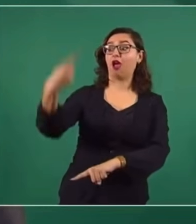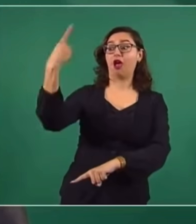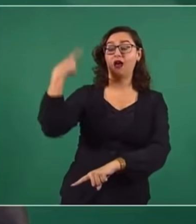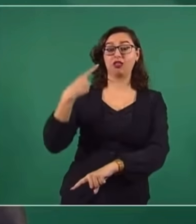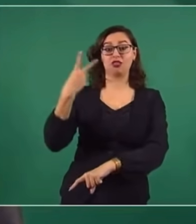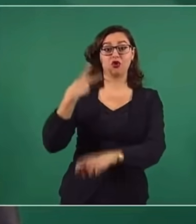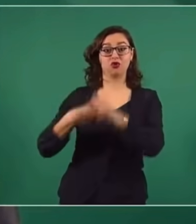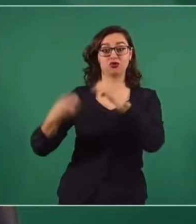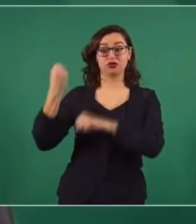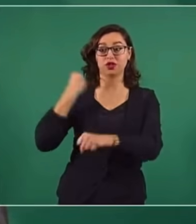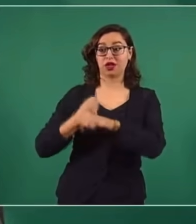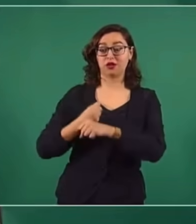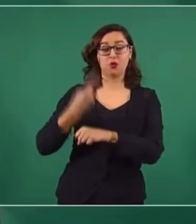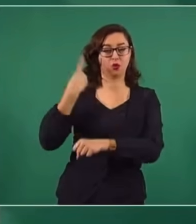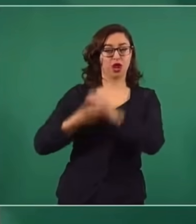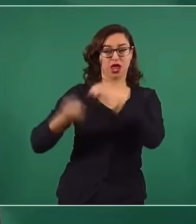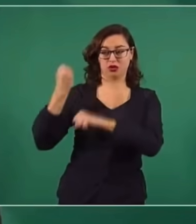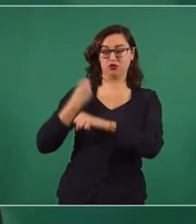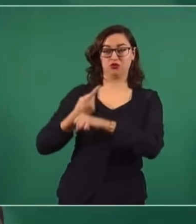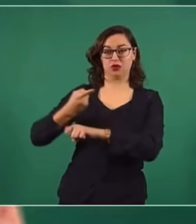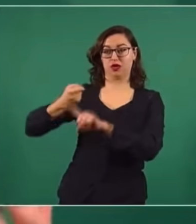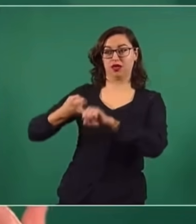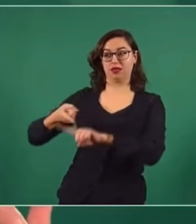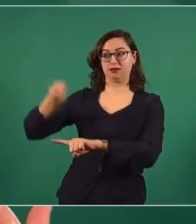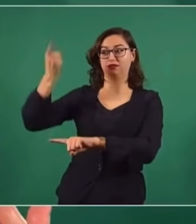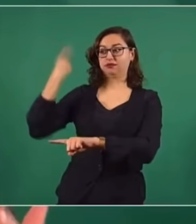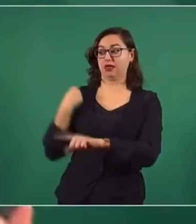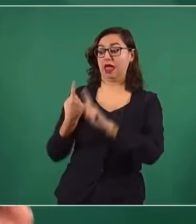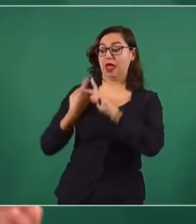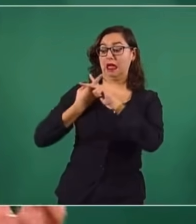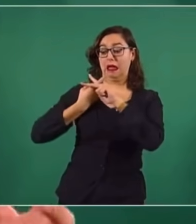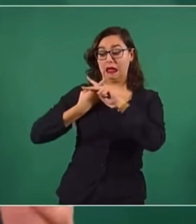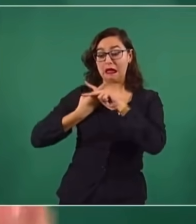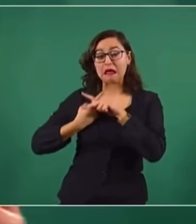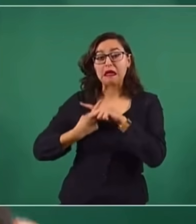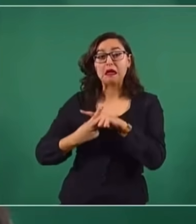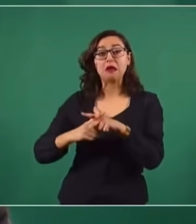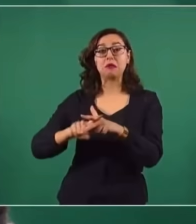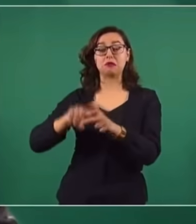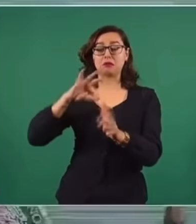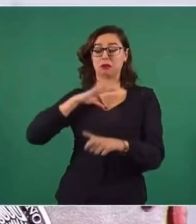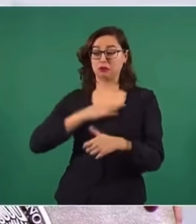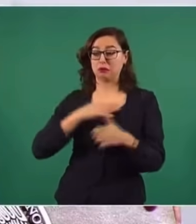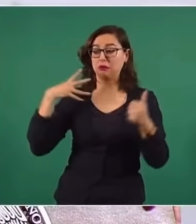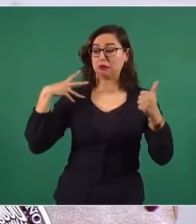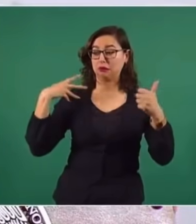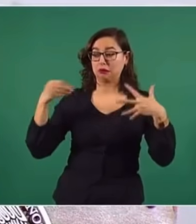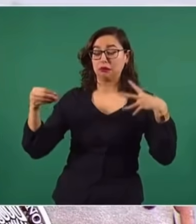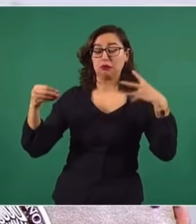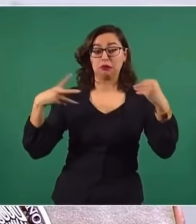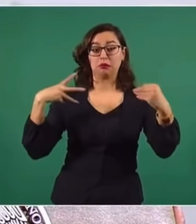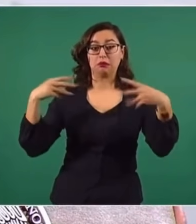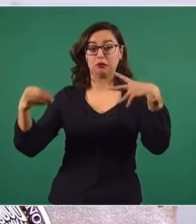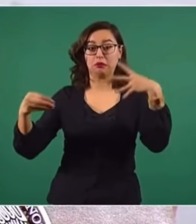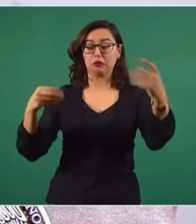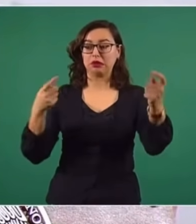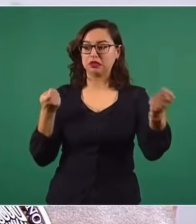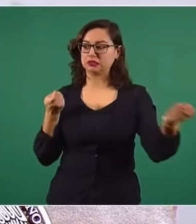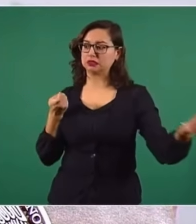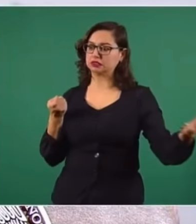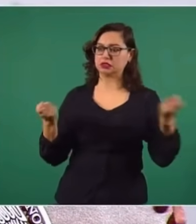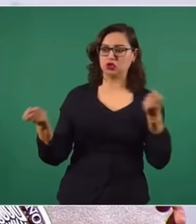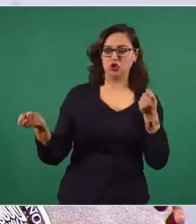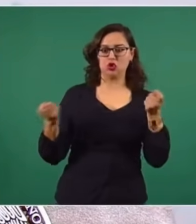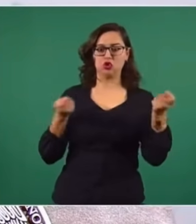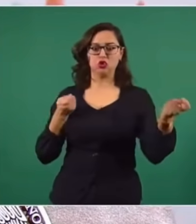arrancando, con una sociedad todavía en posibilidades de hacer medidas más extremas de contención o de